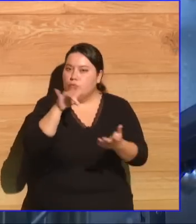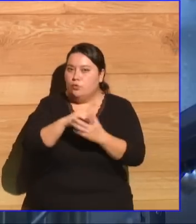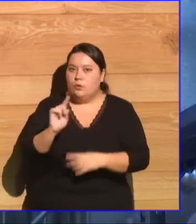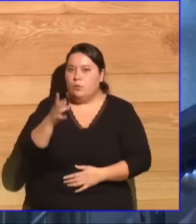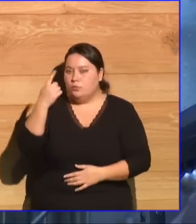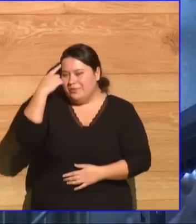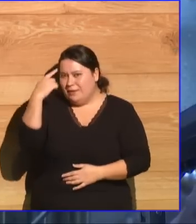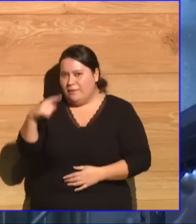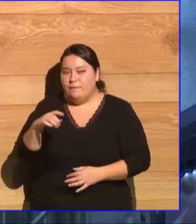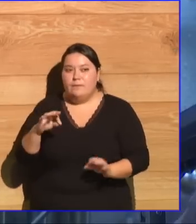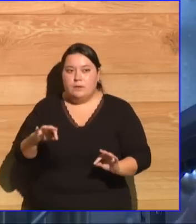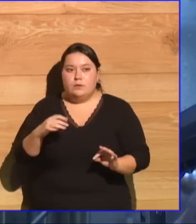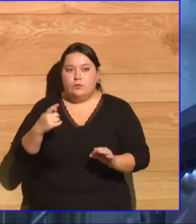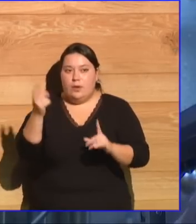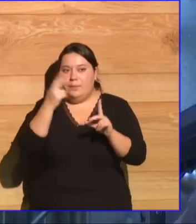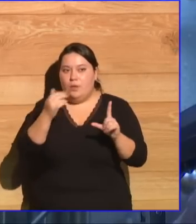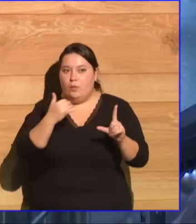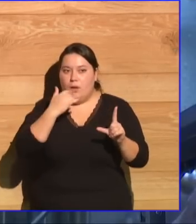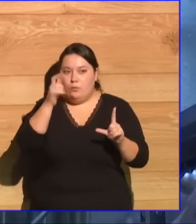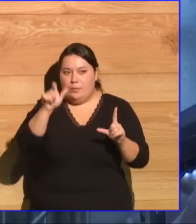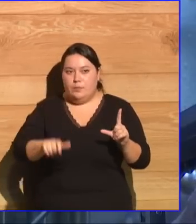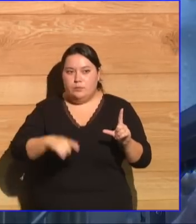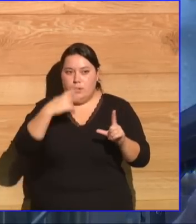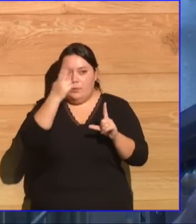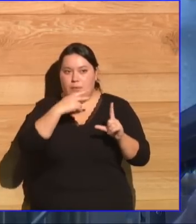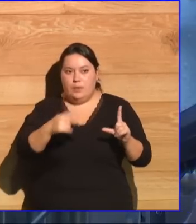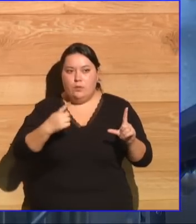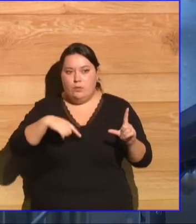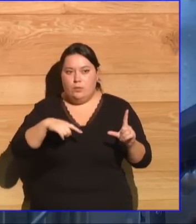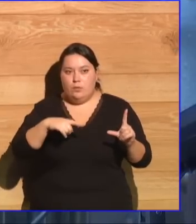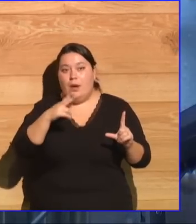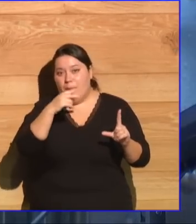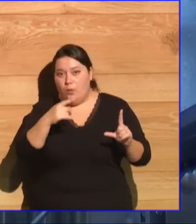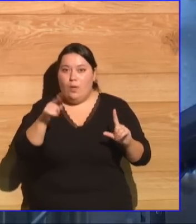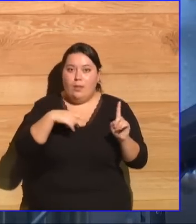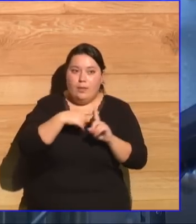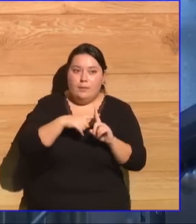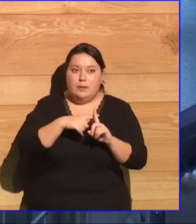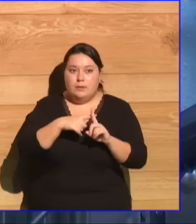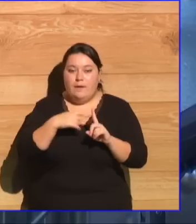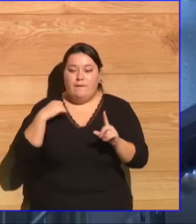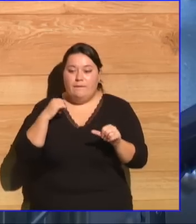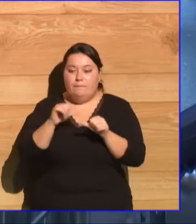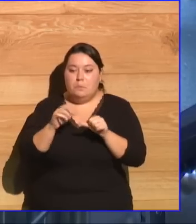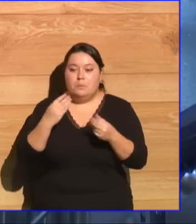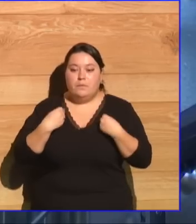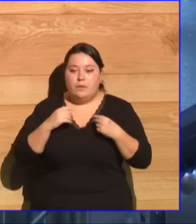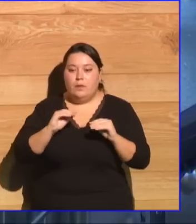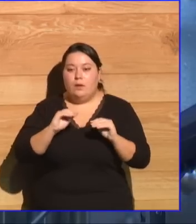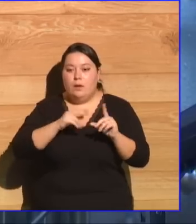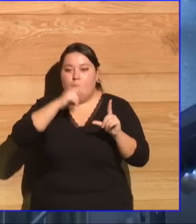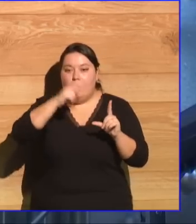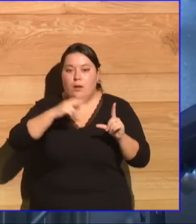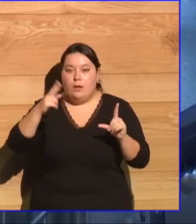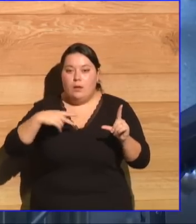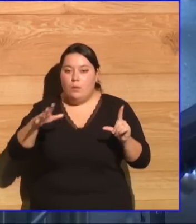sois conscientes? O eso lo ha pintado alguien, ¿vale? O sea, ha habido un señor ahí que lo ha pintado, y no solo que lo ha pintado, sino que se ha dedicado toda su vida a repasar ese mural, porque